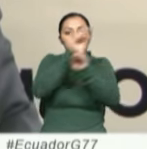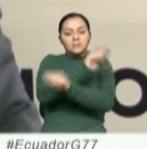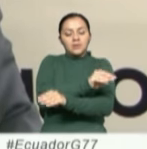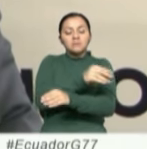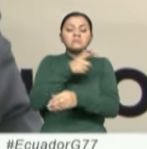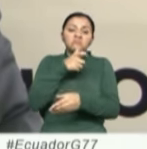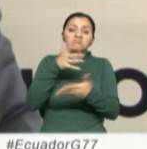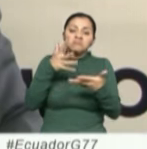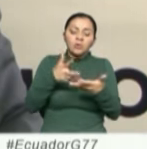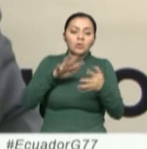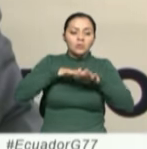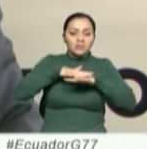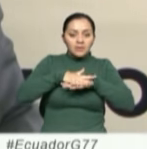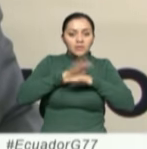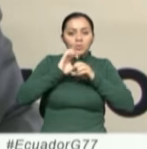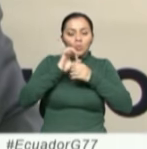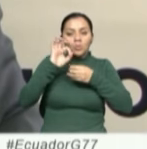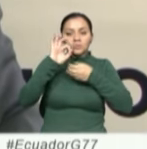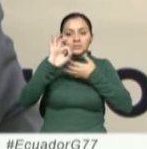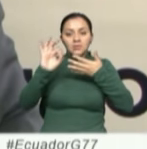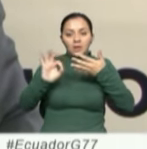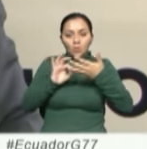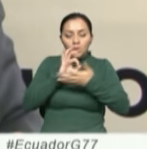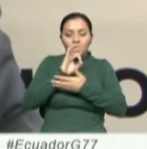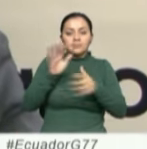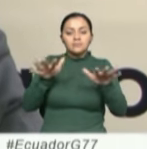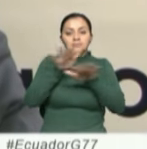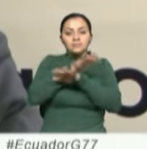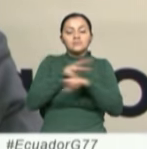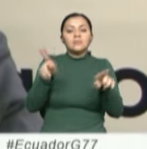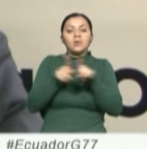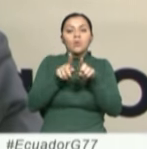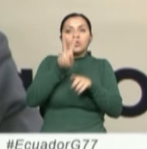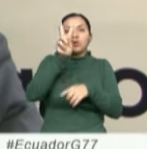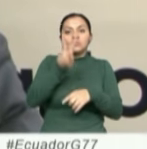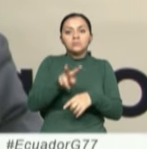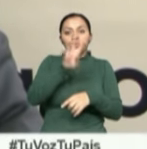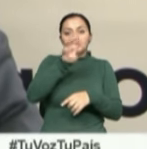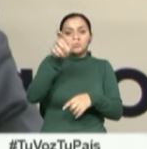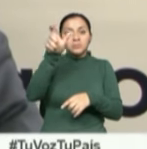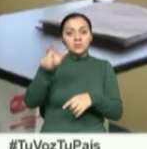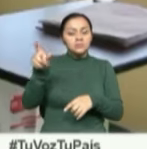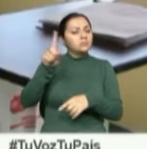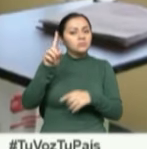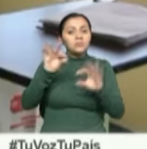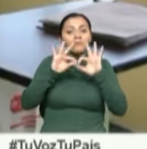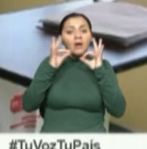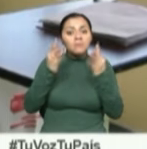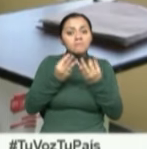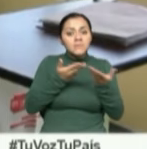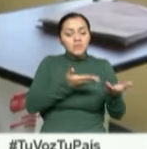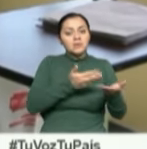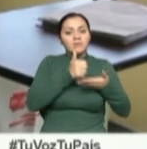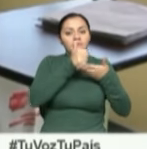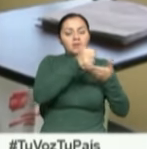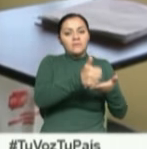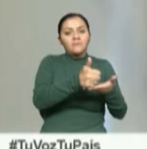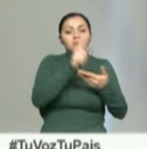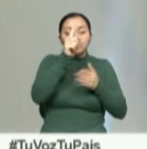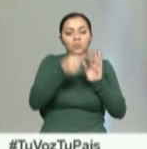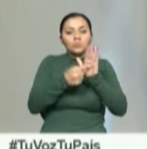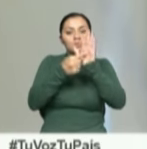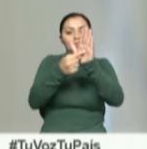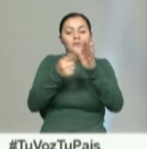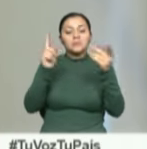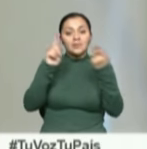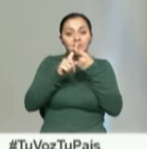de órganos, de tejidos o de células. Esto ha permitido que no sean 2.400 personas, son familias. Y solo quiero mostrarle un dato. Hasta